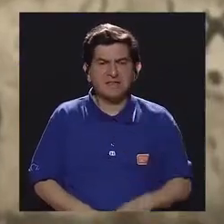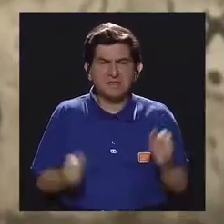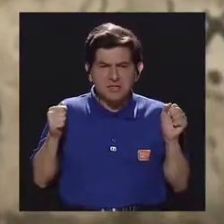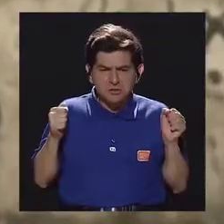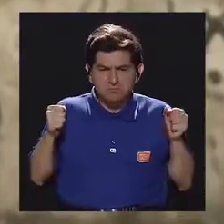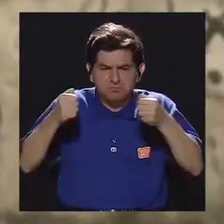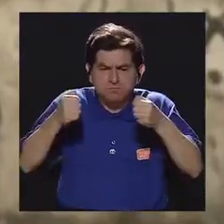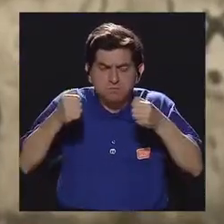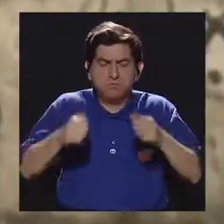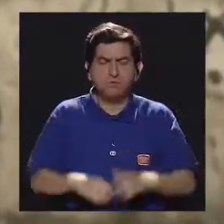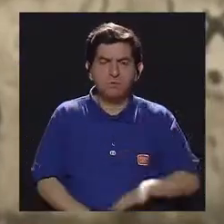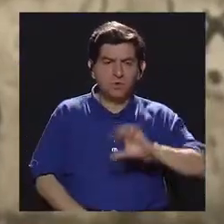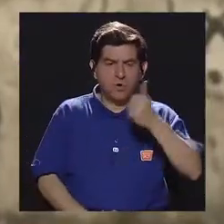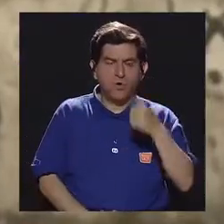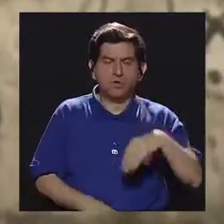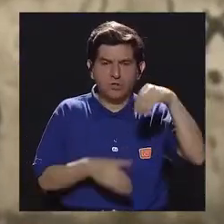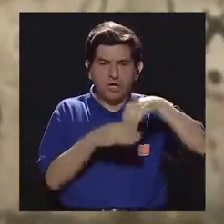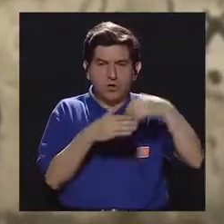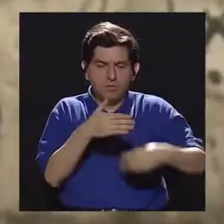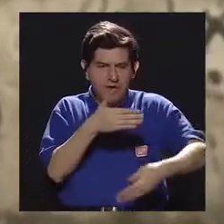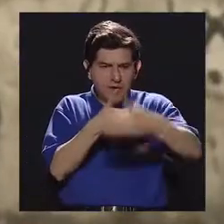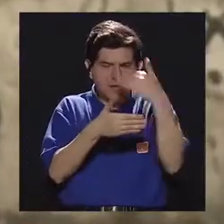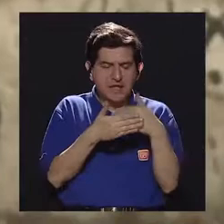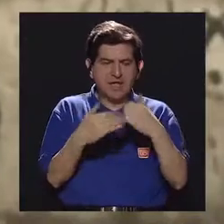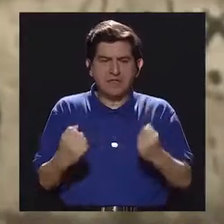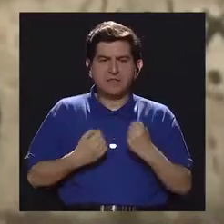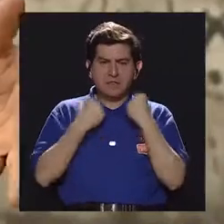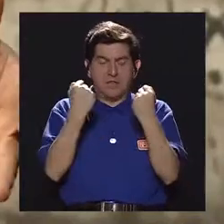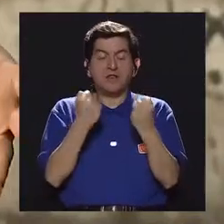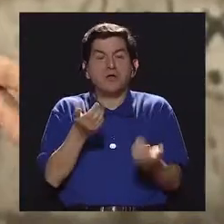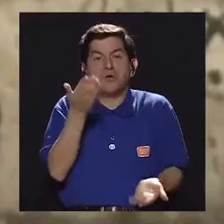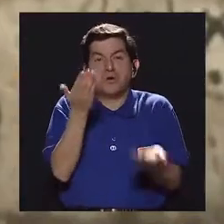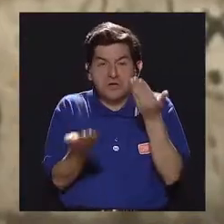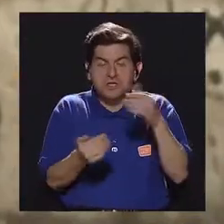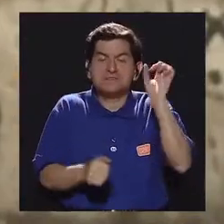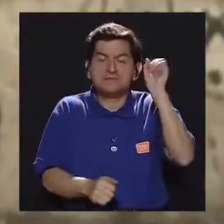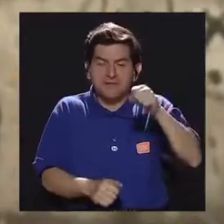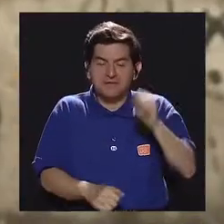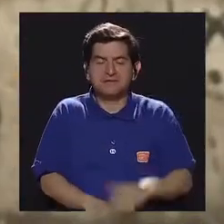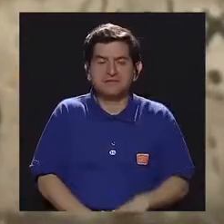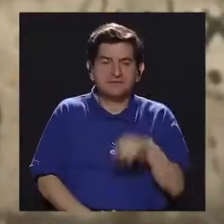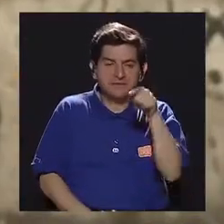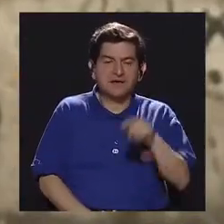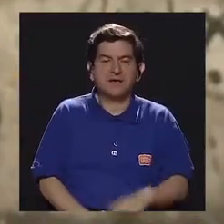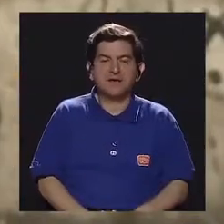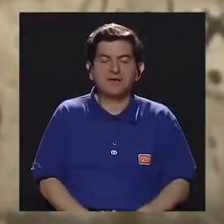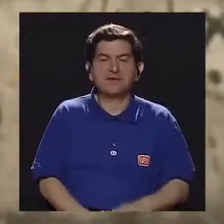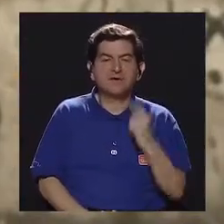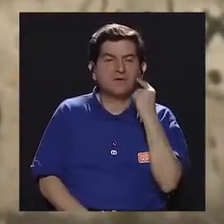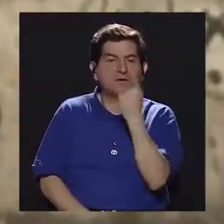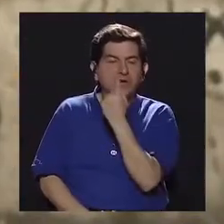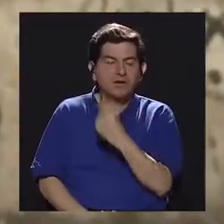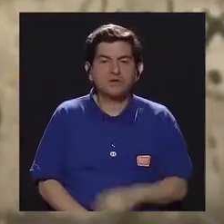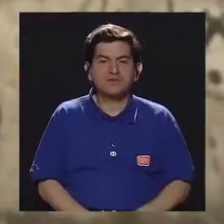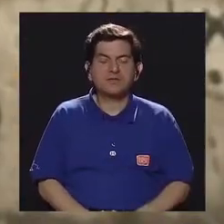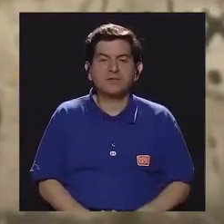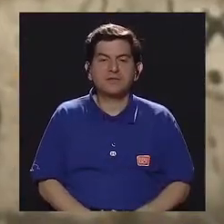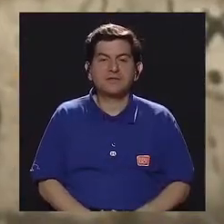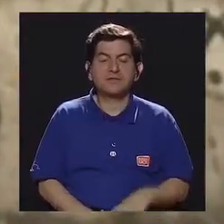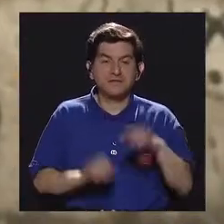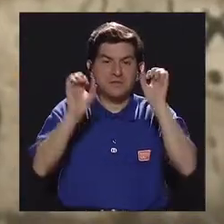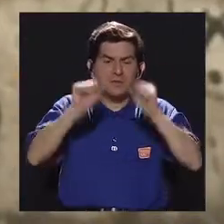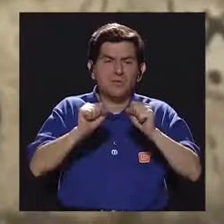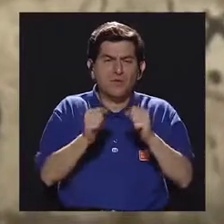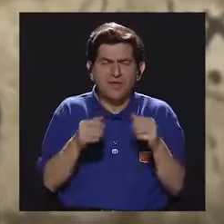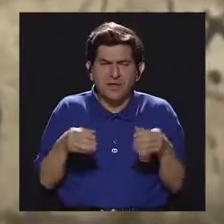¿verdad? Hay otra cosa que se llama componente anterior de fuerza, que eso sí tuviera que ver con la inclinación y que los dientes se apiñen en la parte